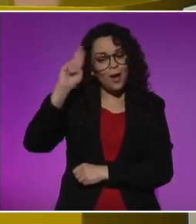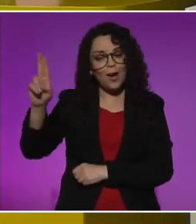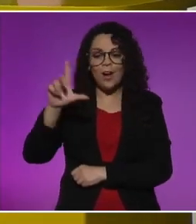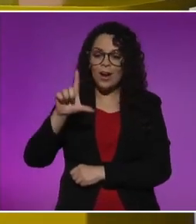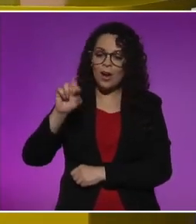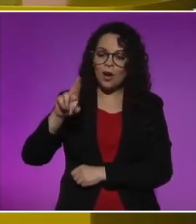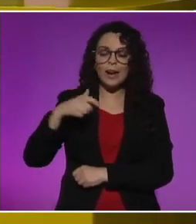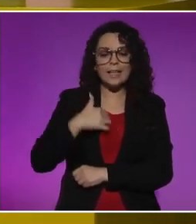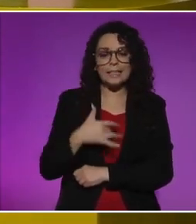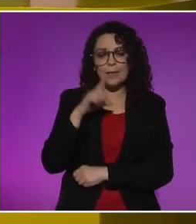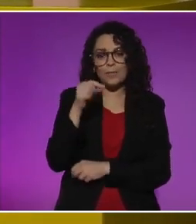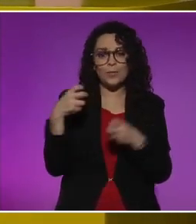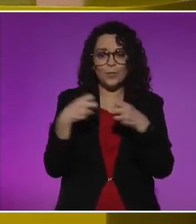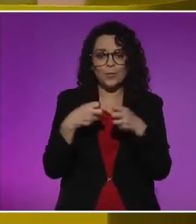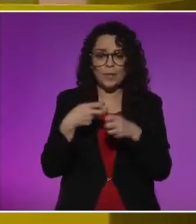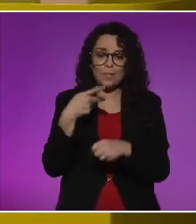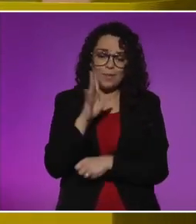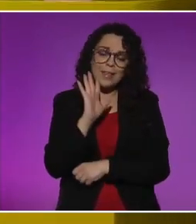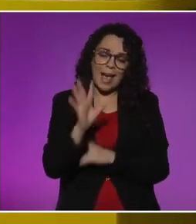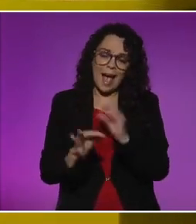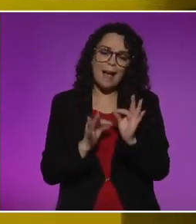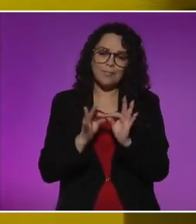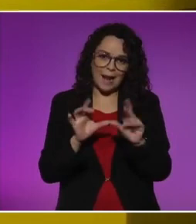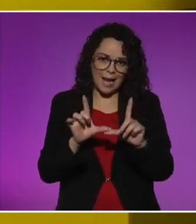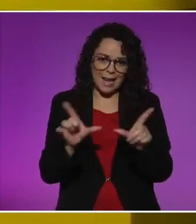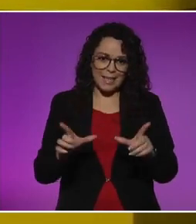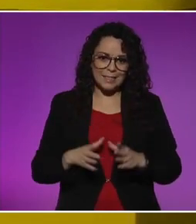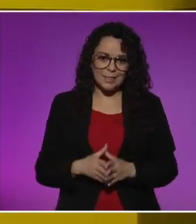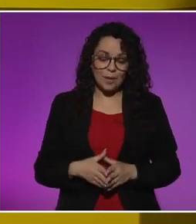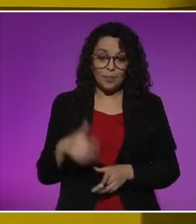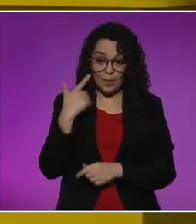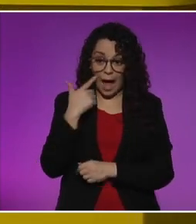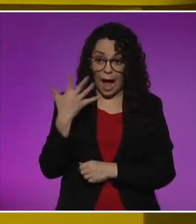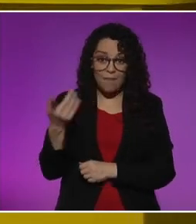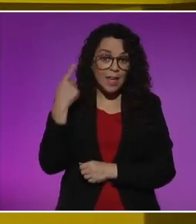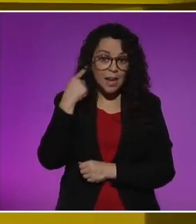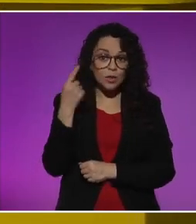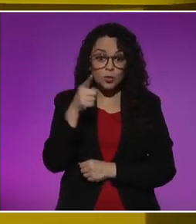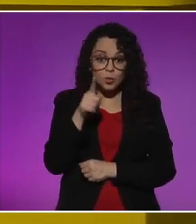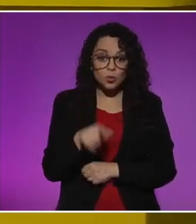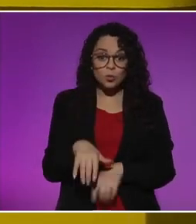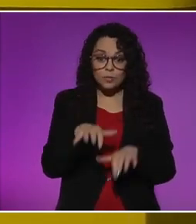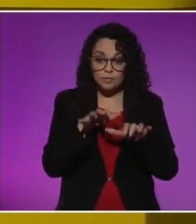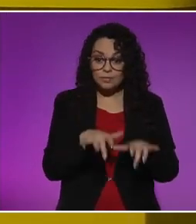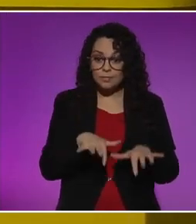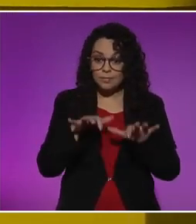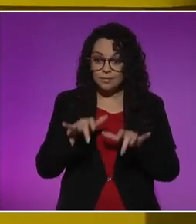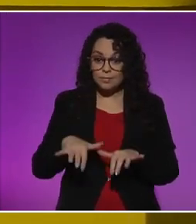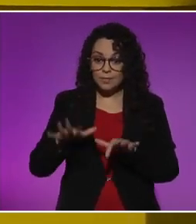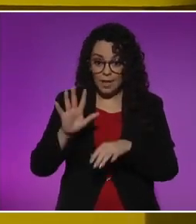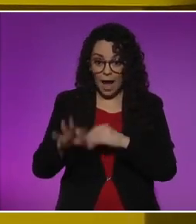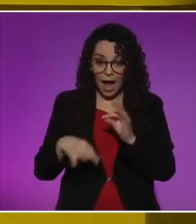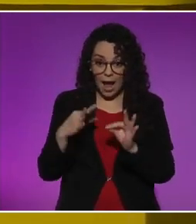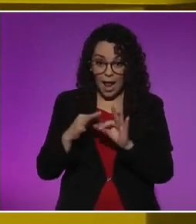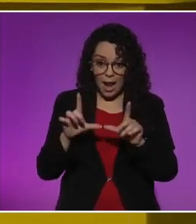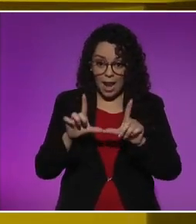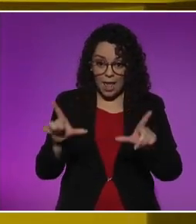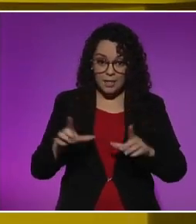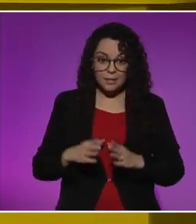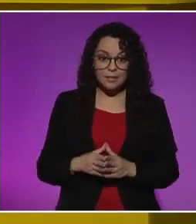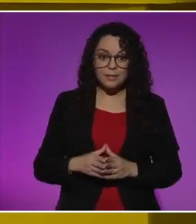estamos casi listos. Pues vamos a escucharte, Raulito. ¿Listo? A ver. Sí, sí,